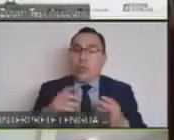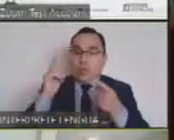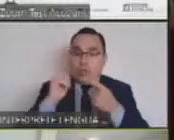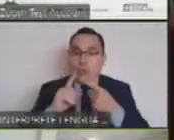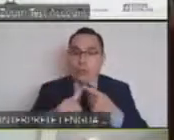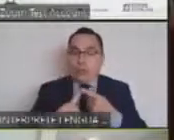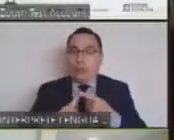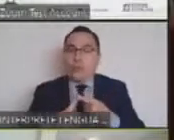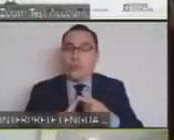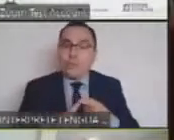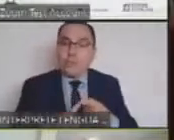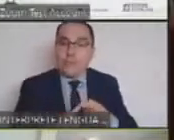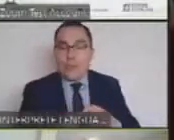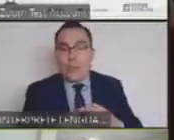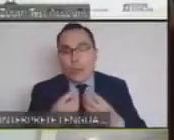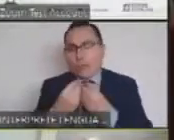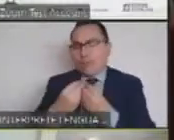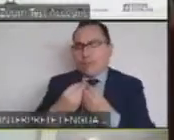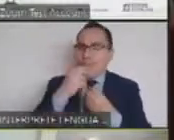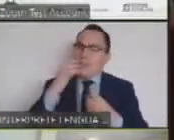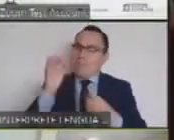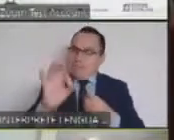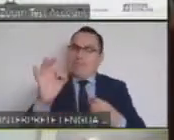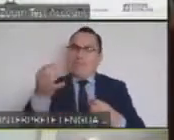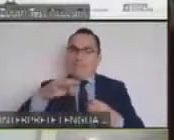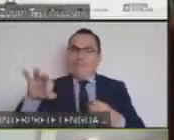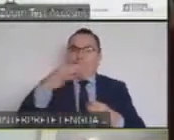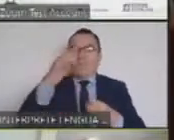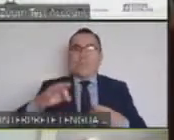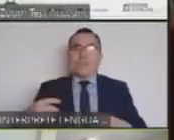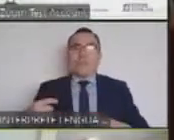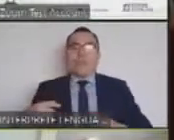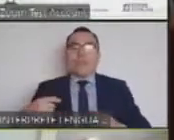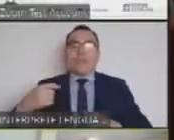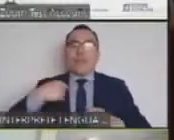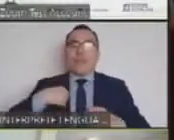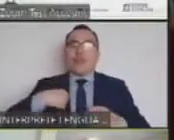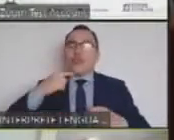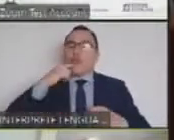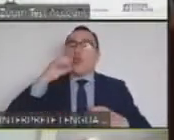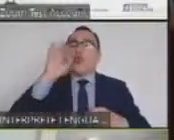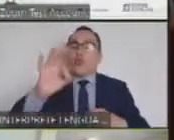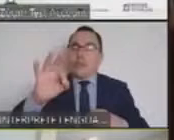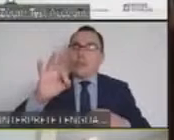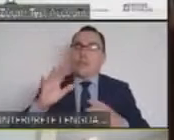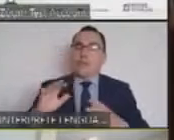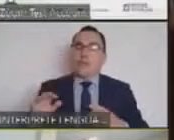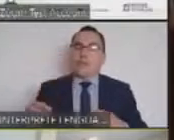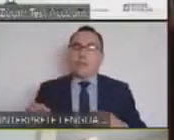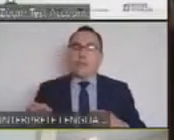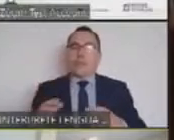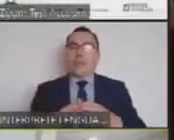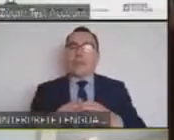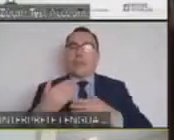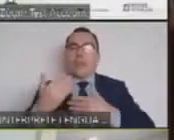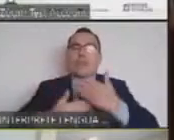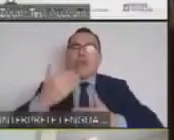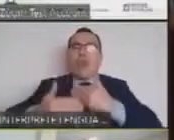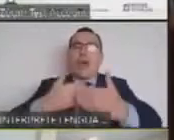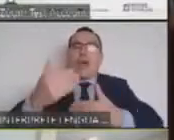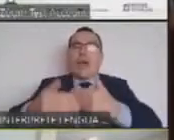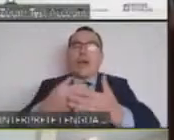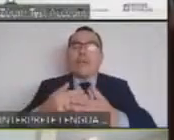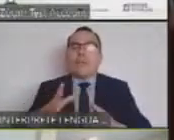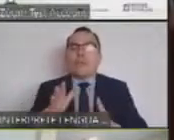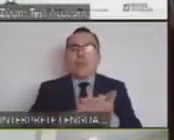que me alegra muchísimo. Yo tengo previsto referirme a los avances en los sistemas de